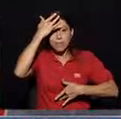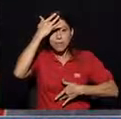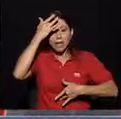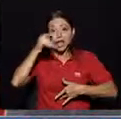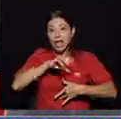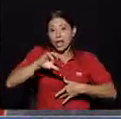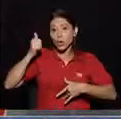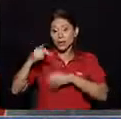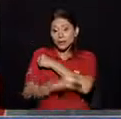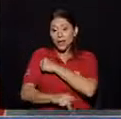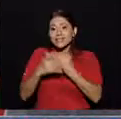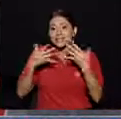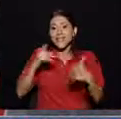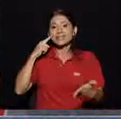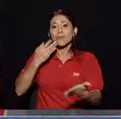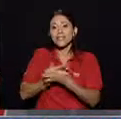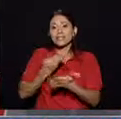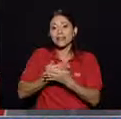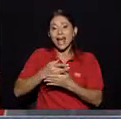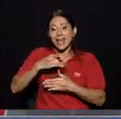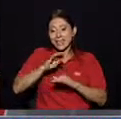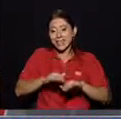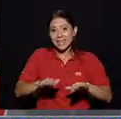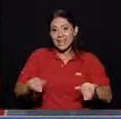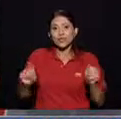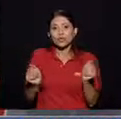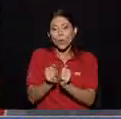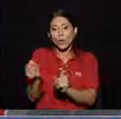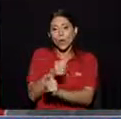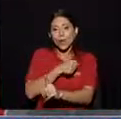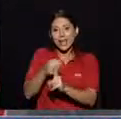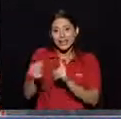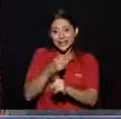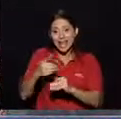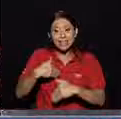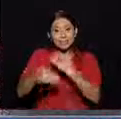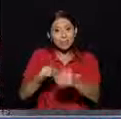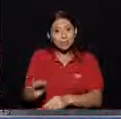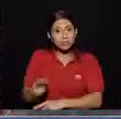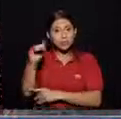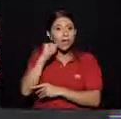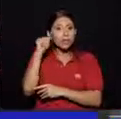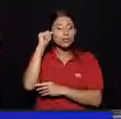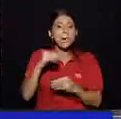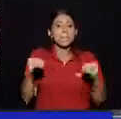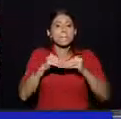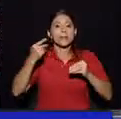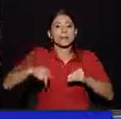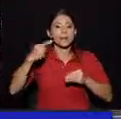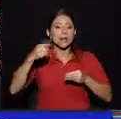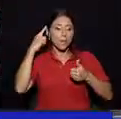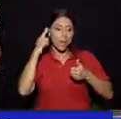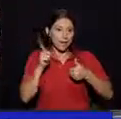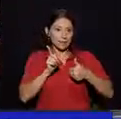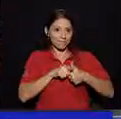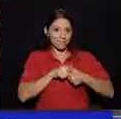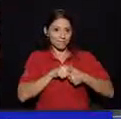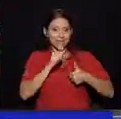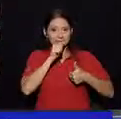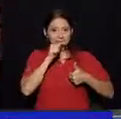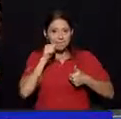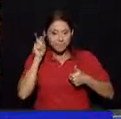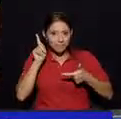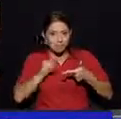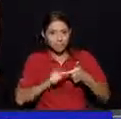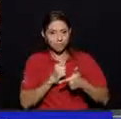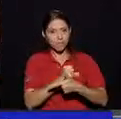isquémica y de tener enfermedades metabólicas como diabetes mellitus. Entonces vean cómo el fenómeno violencia es un fenómeno que se expande